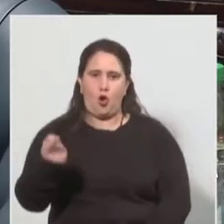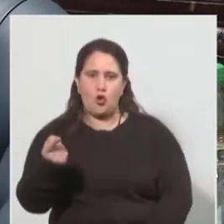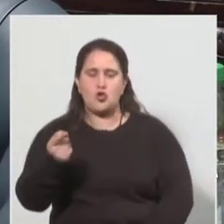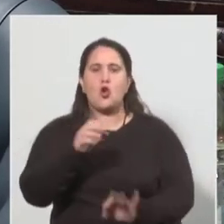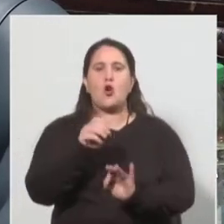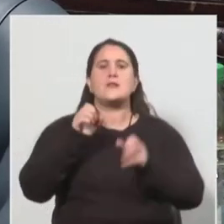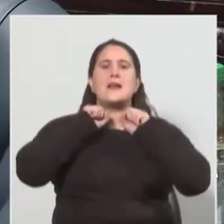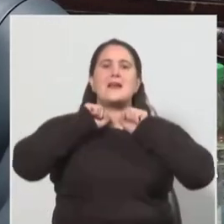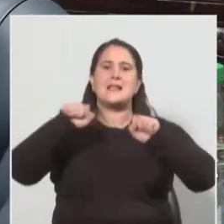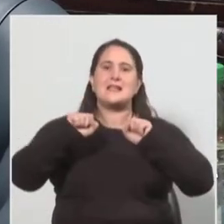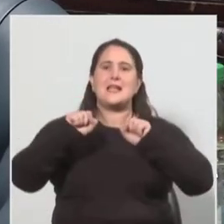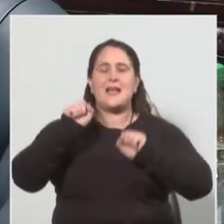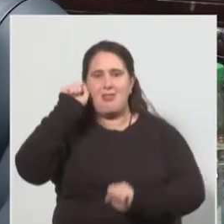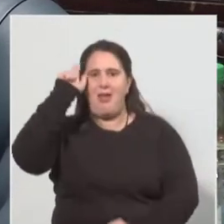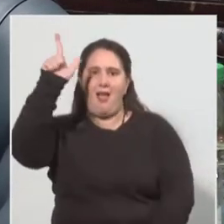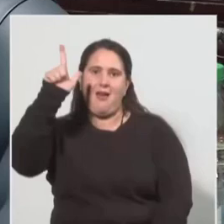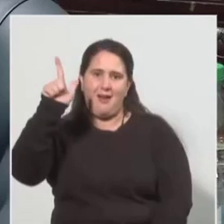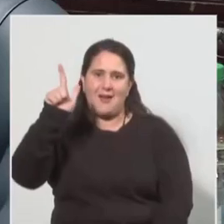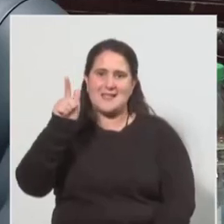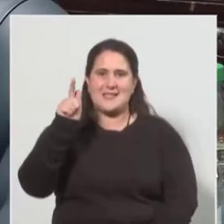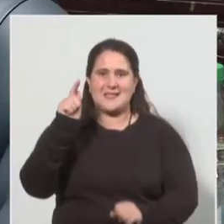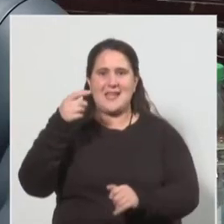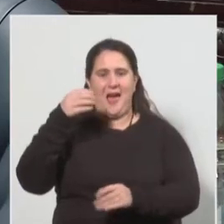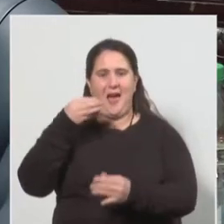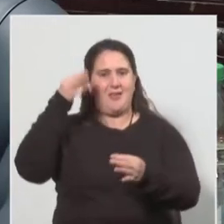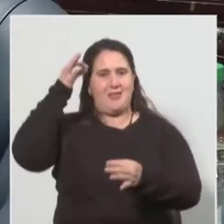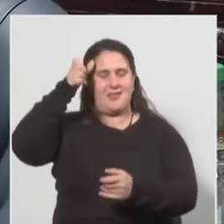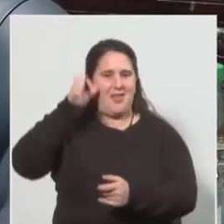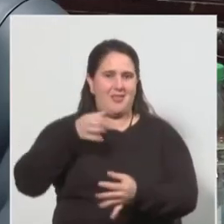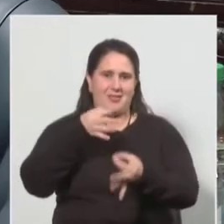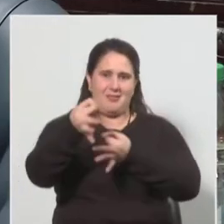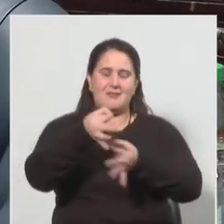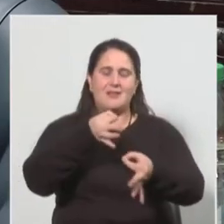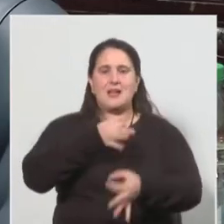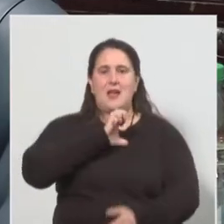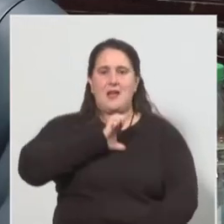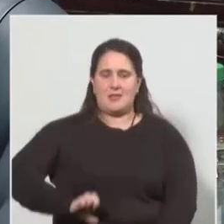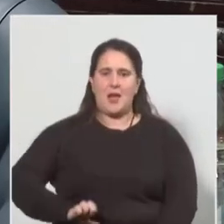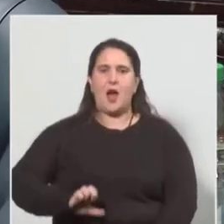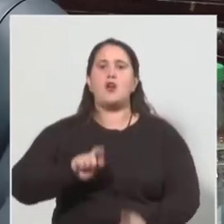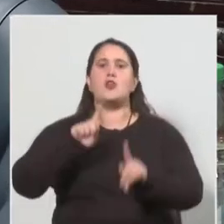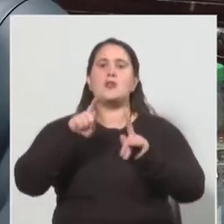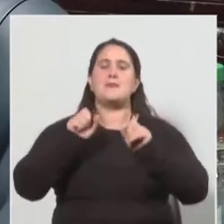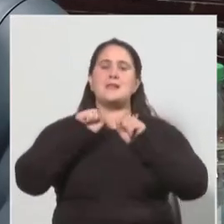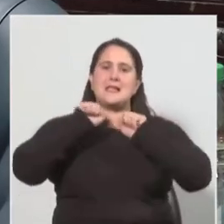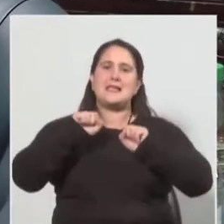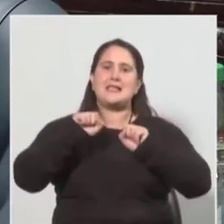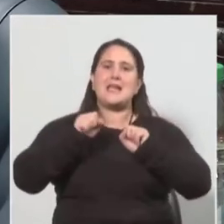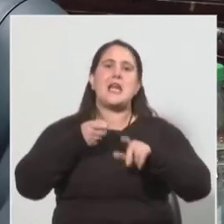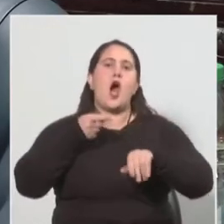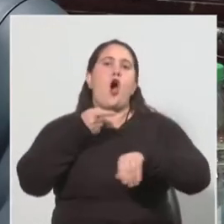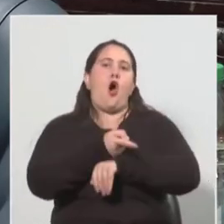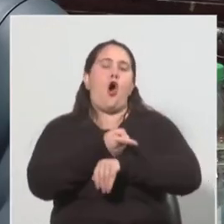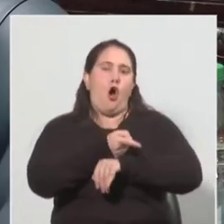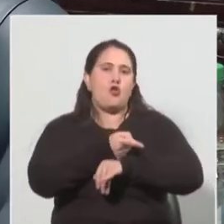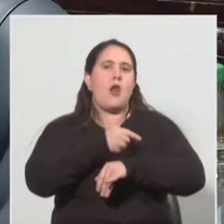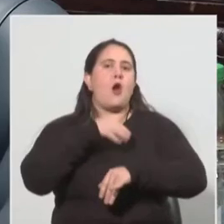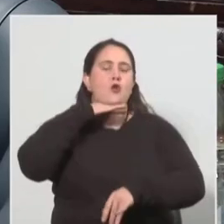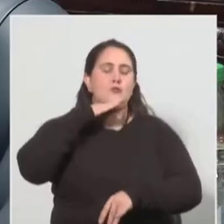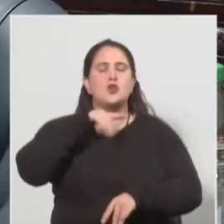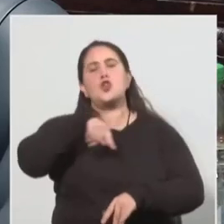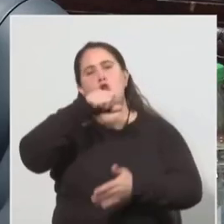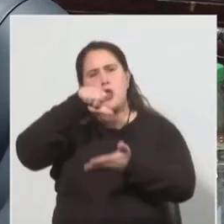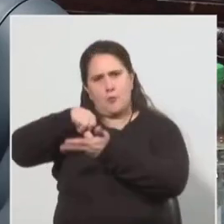la Secretaría de Inteligencia Estratégica del Estado, la Secretaría Antilavado y otras tantas